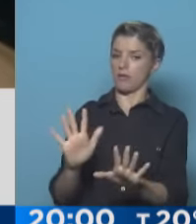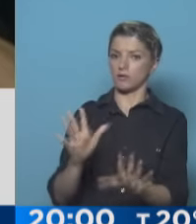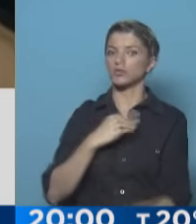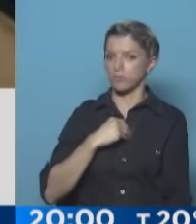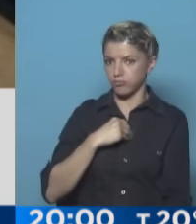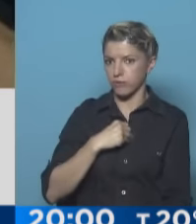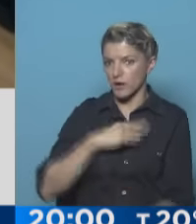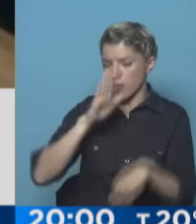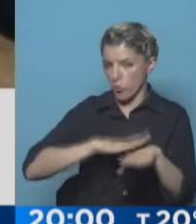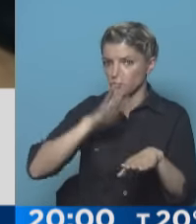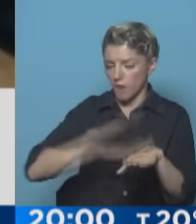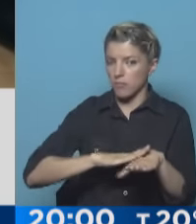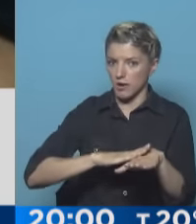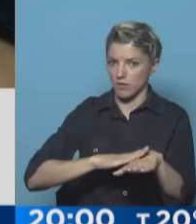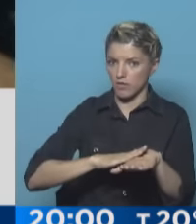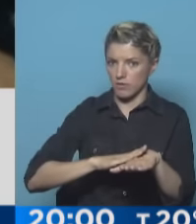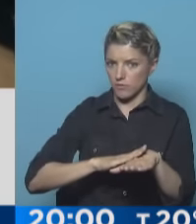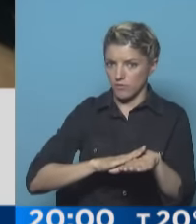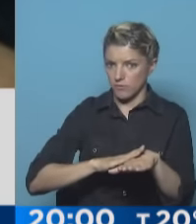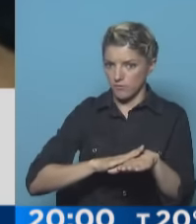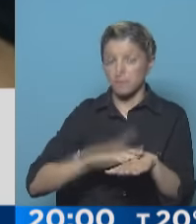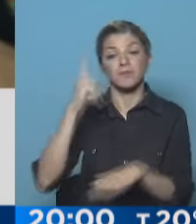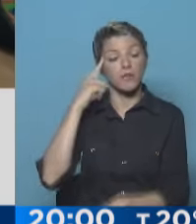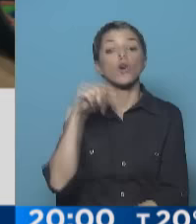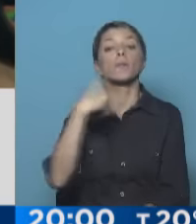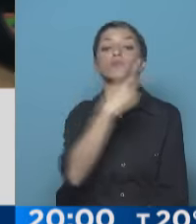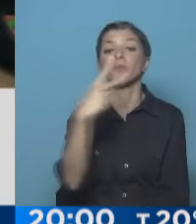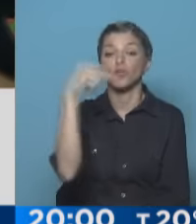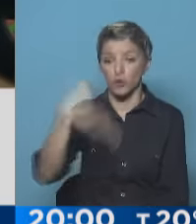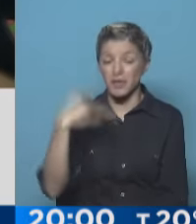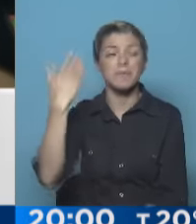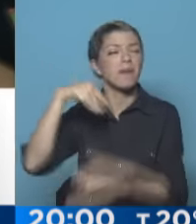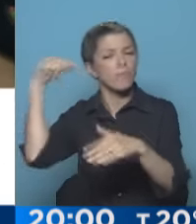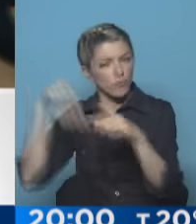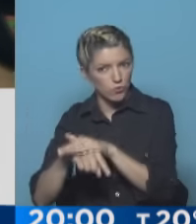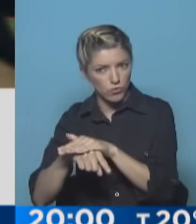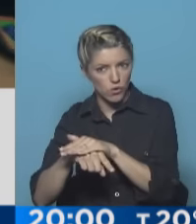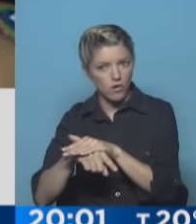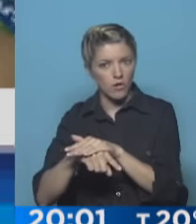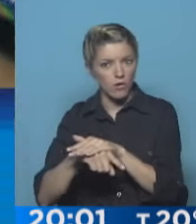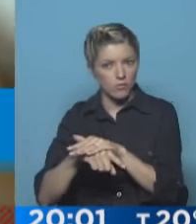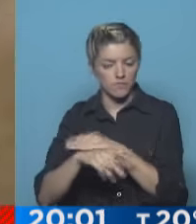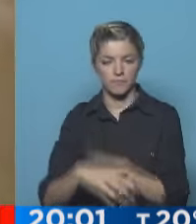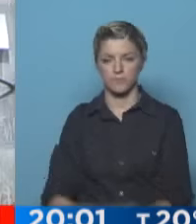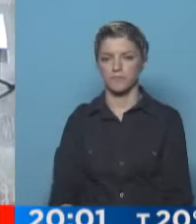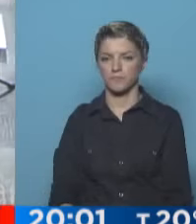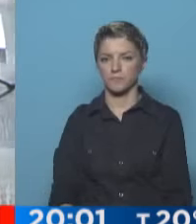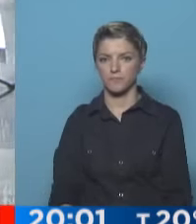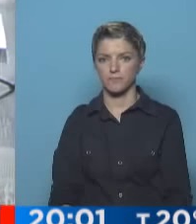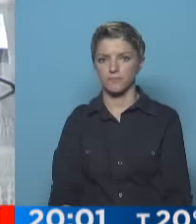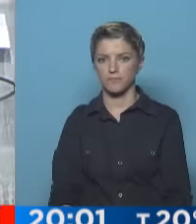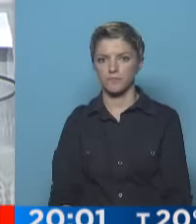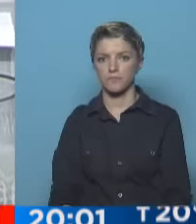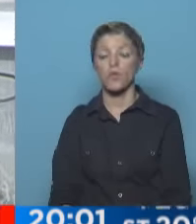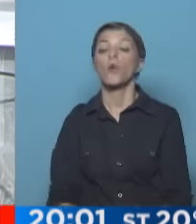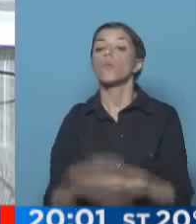sentido la responsabilidad en cuanto a la elección del 2 de noviembre que es mucho más profundo qué camino queremos hacia el futuro bueno